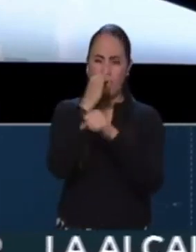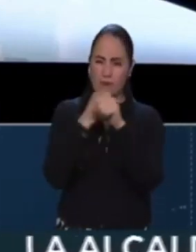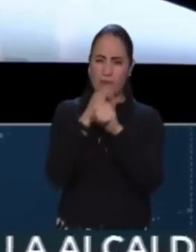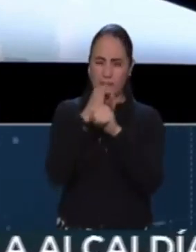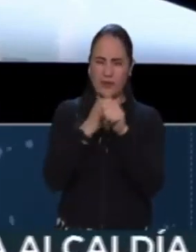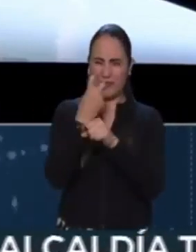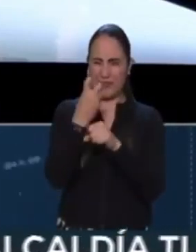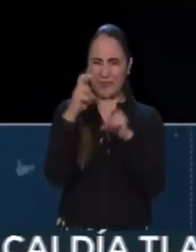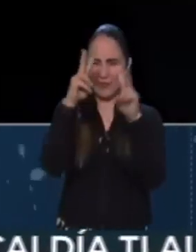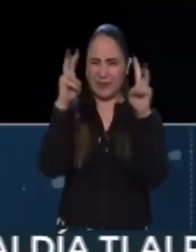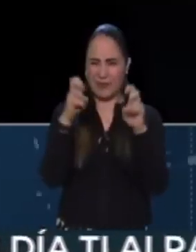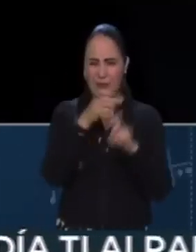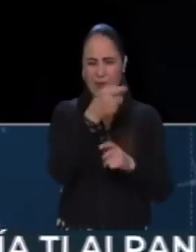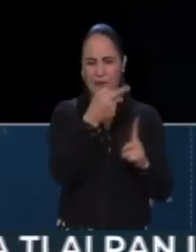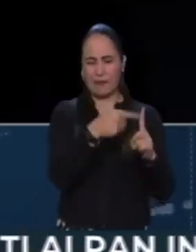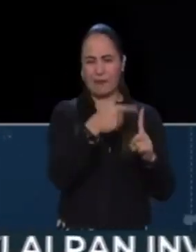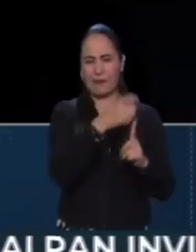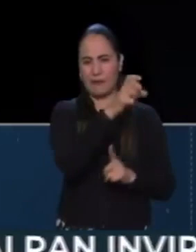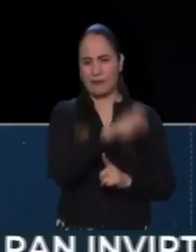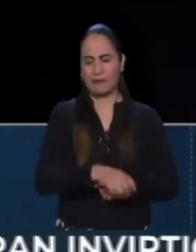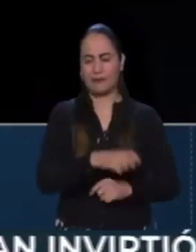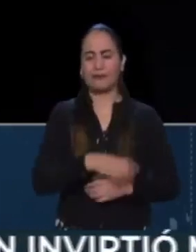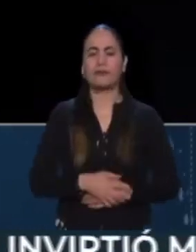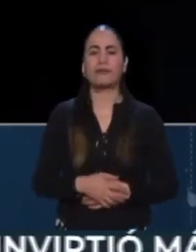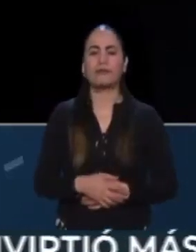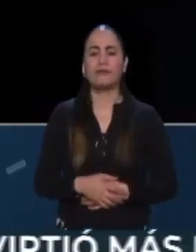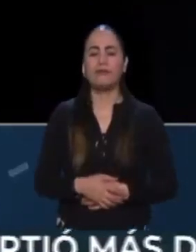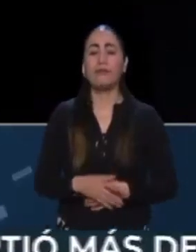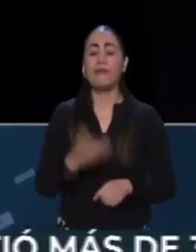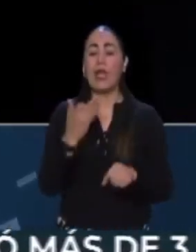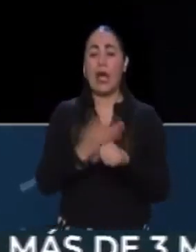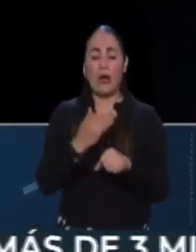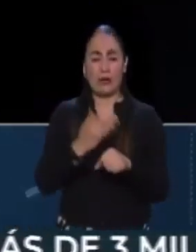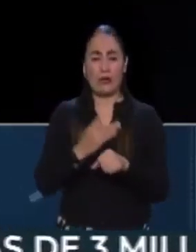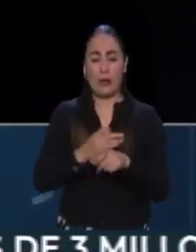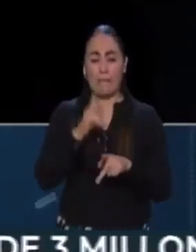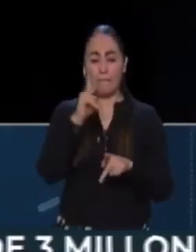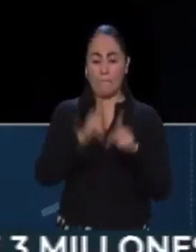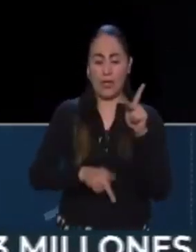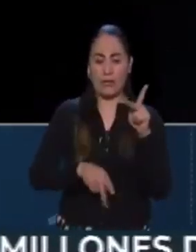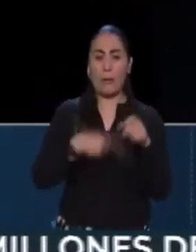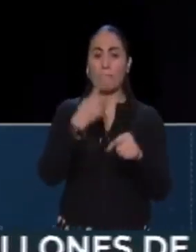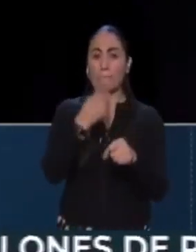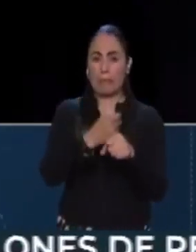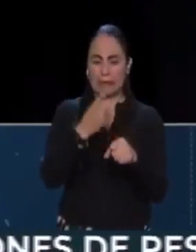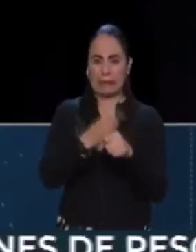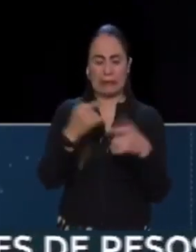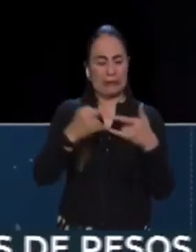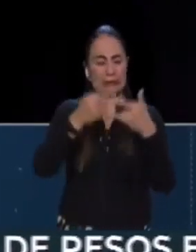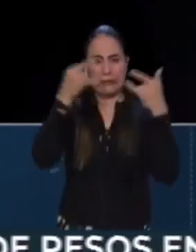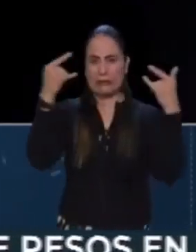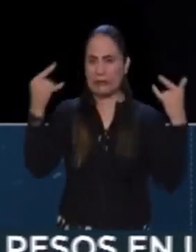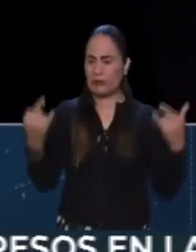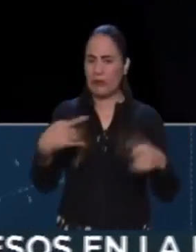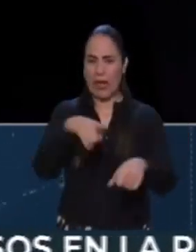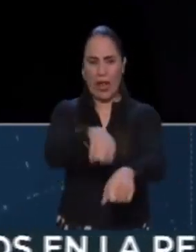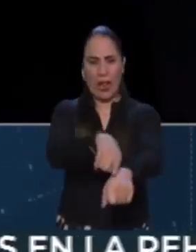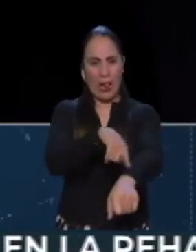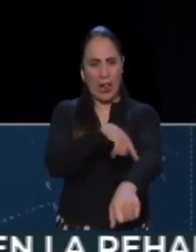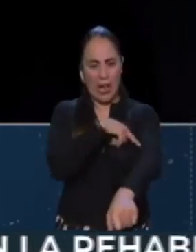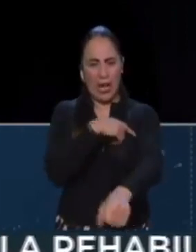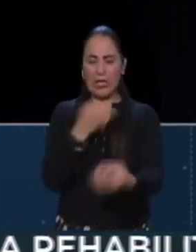respecto. Como bien dices, Miguel, una primera parte de un episodio mucho más largo y